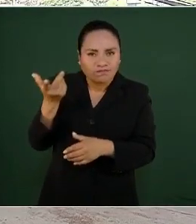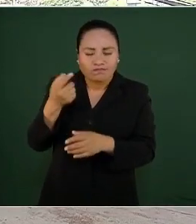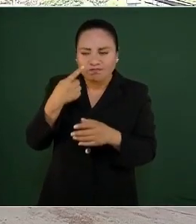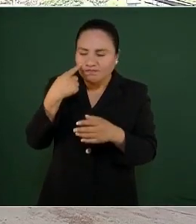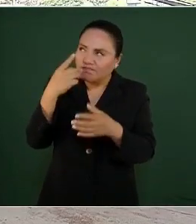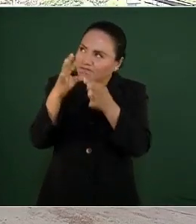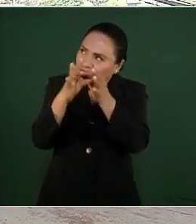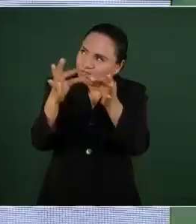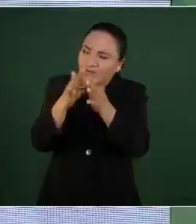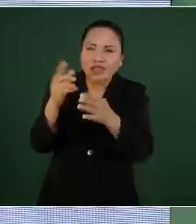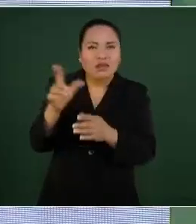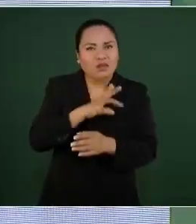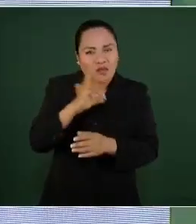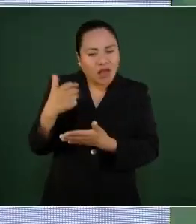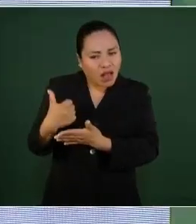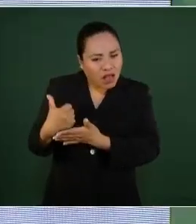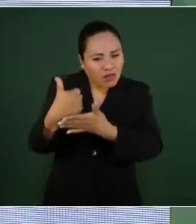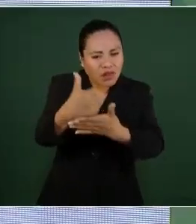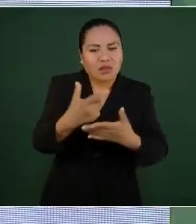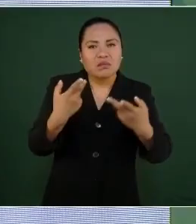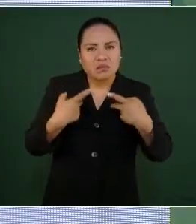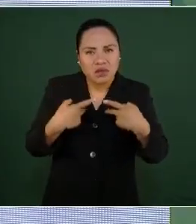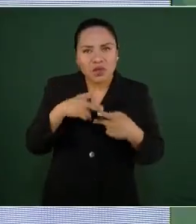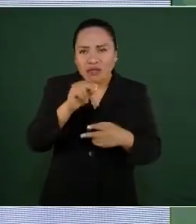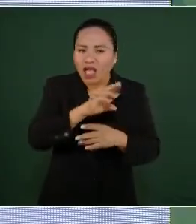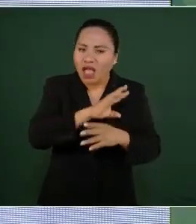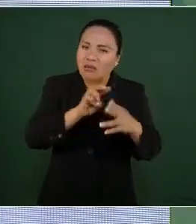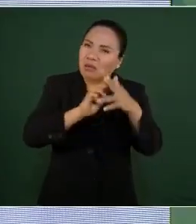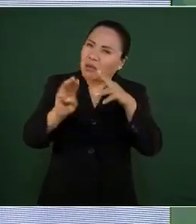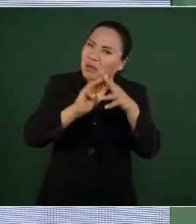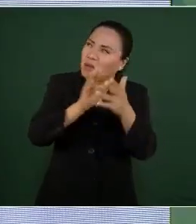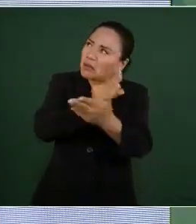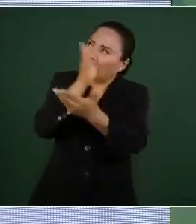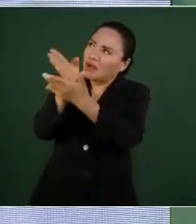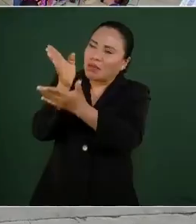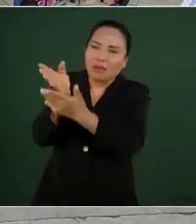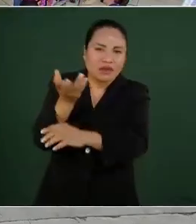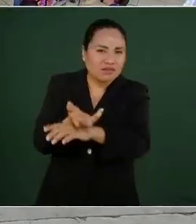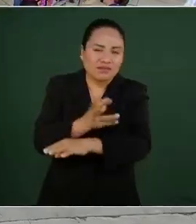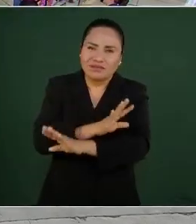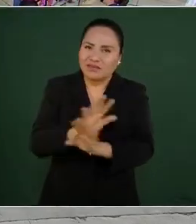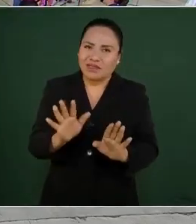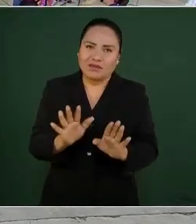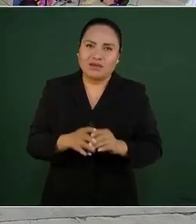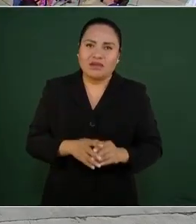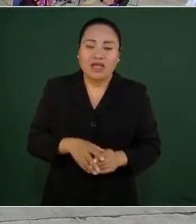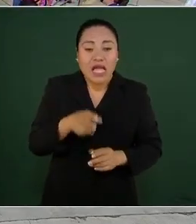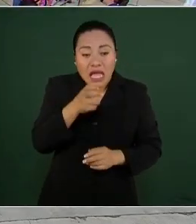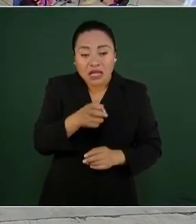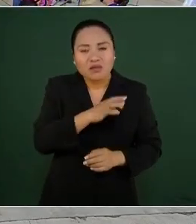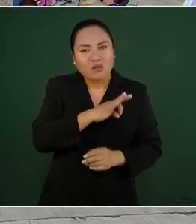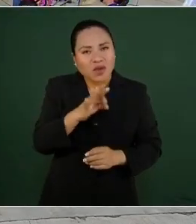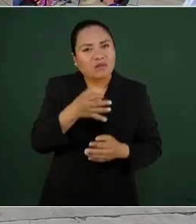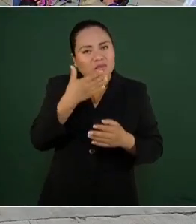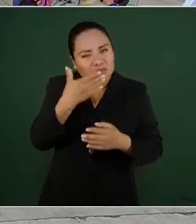la opción, la alternativa, la más eficaz y la más humana.